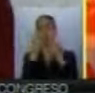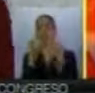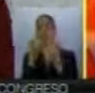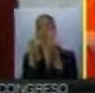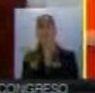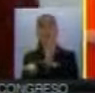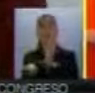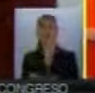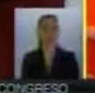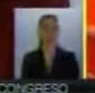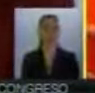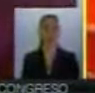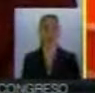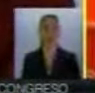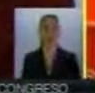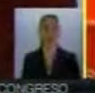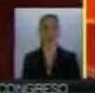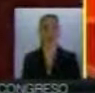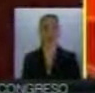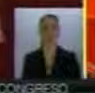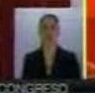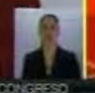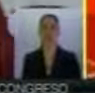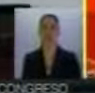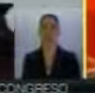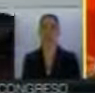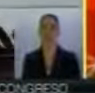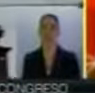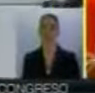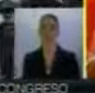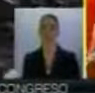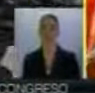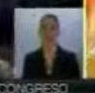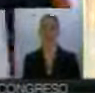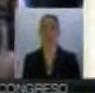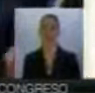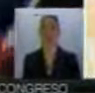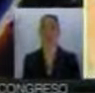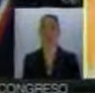murió en La Moneda y a una presidenta electa que también es hija de un general de aviación.